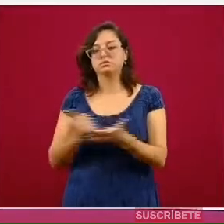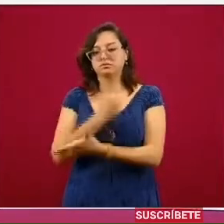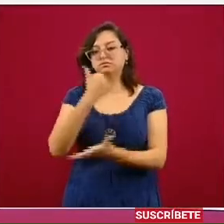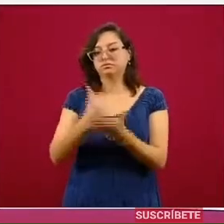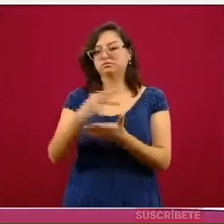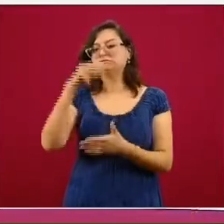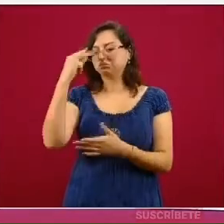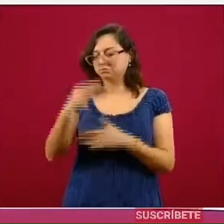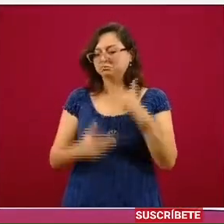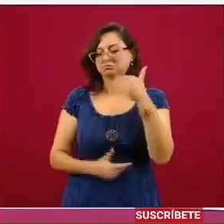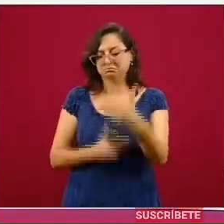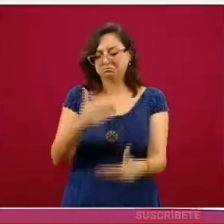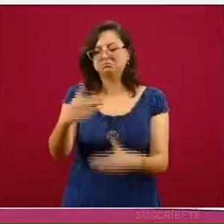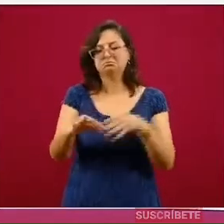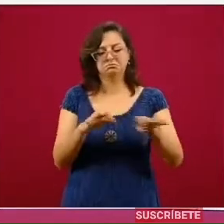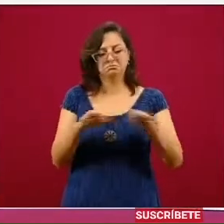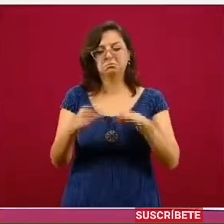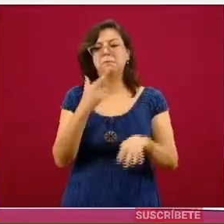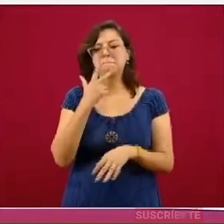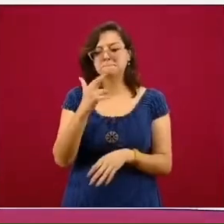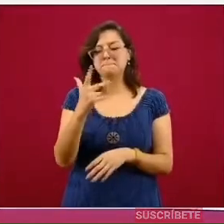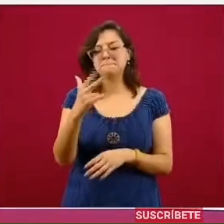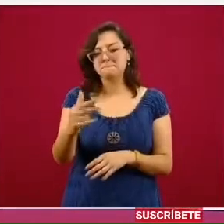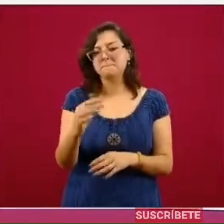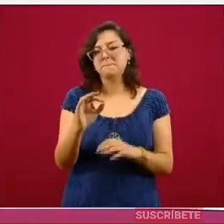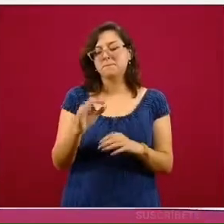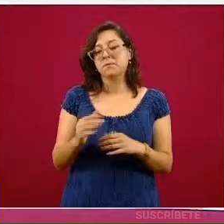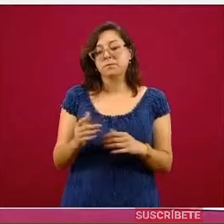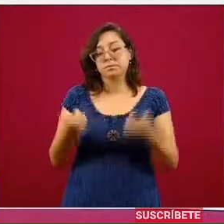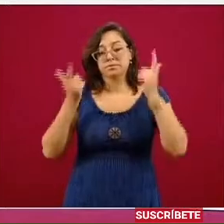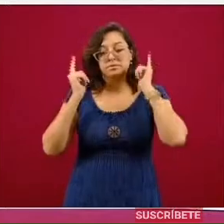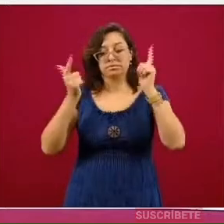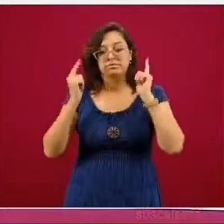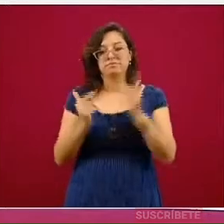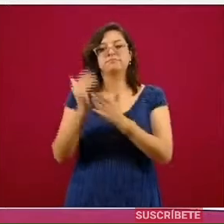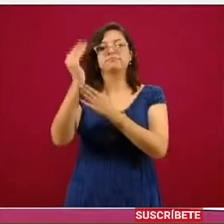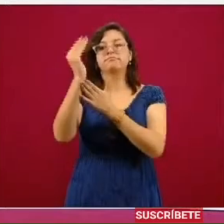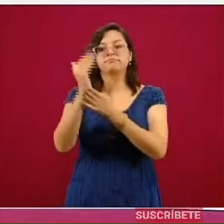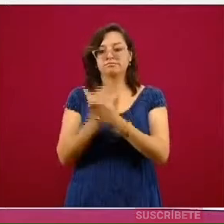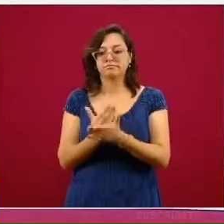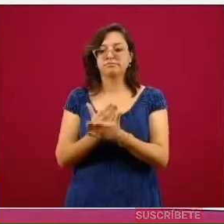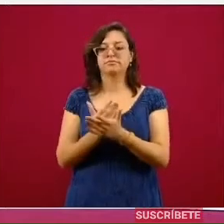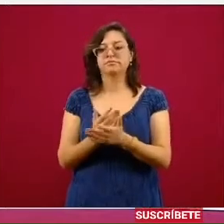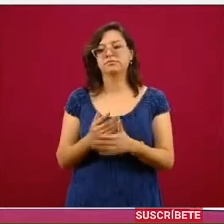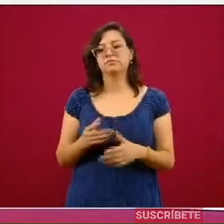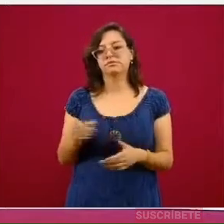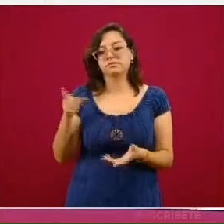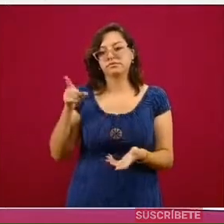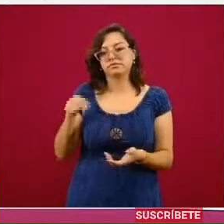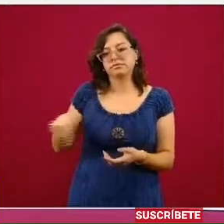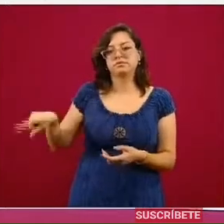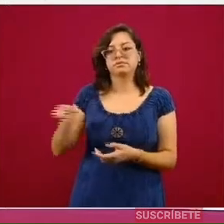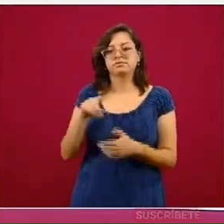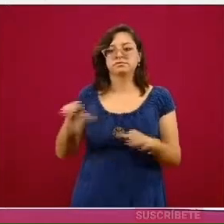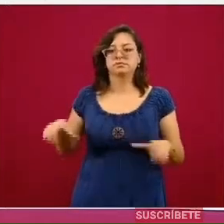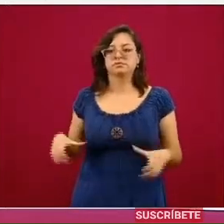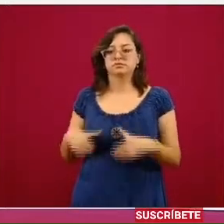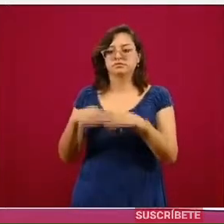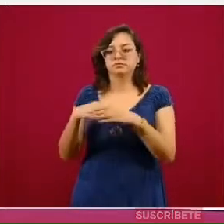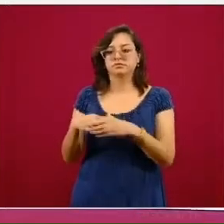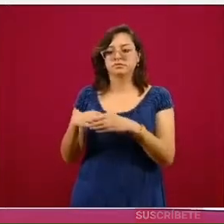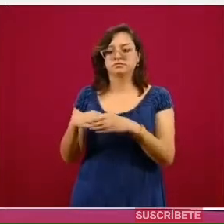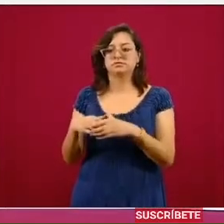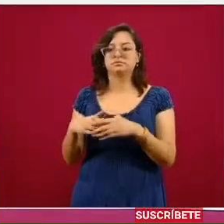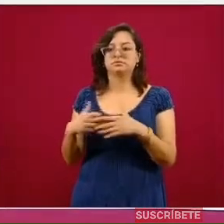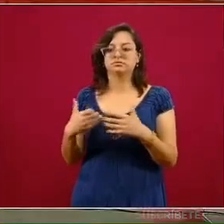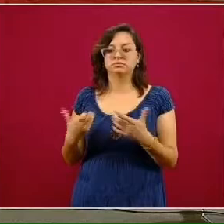de México está dando buenos resultados y esperamos que pronto empiece a verse los resultados en estas comunidades que han estado